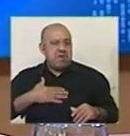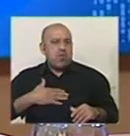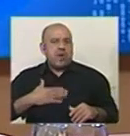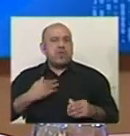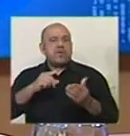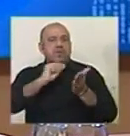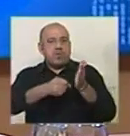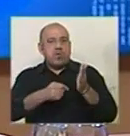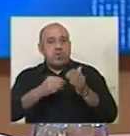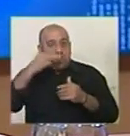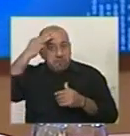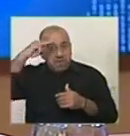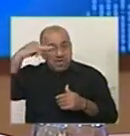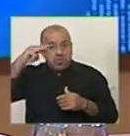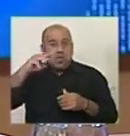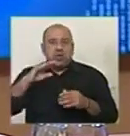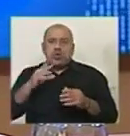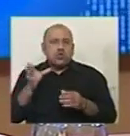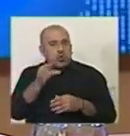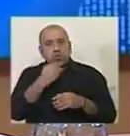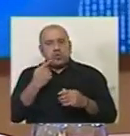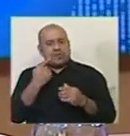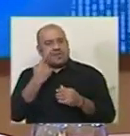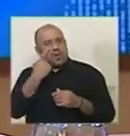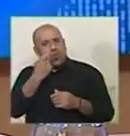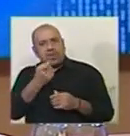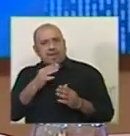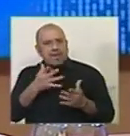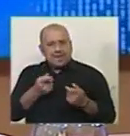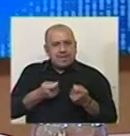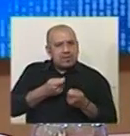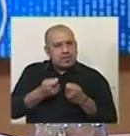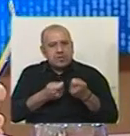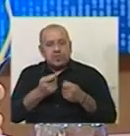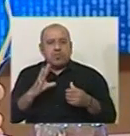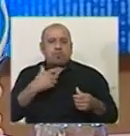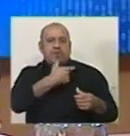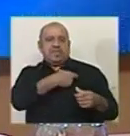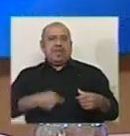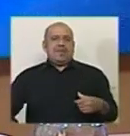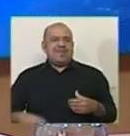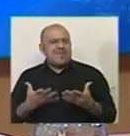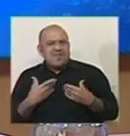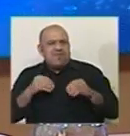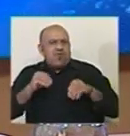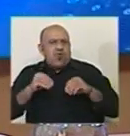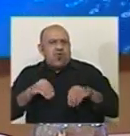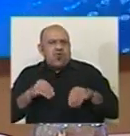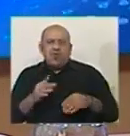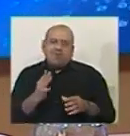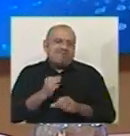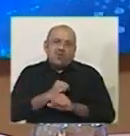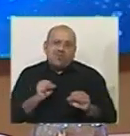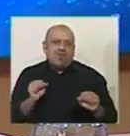muy alto. Todos los analistas en México reconocen que la negociación de un presidente débil, porque estaba saliendo, no podía salir bien. Y